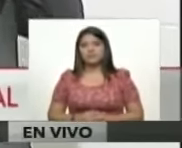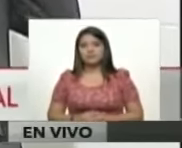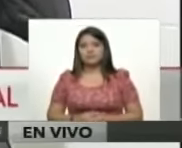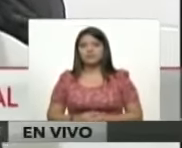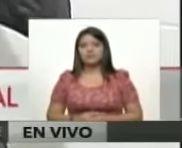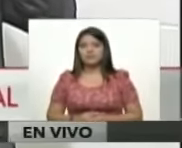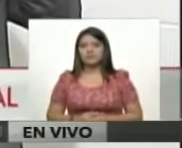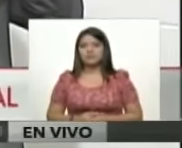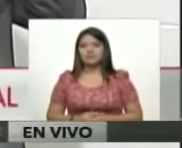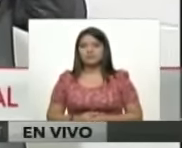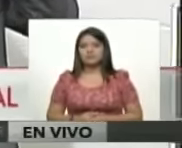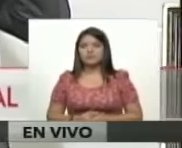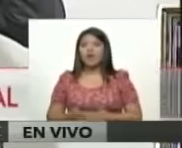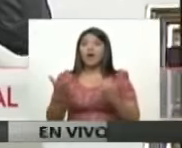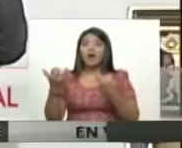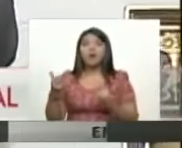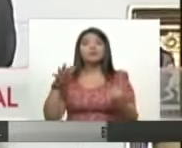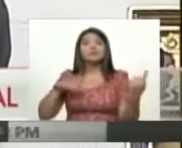Vienen tiempos difíciles